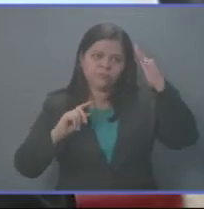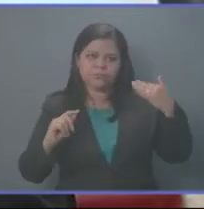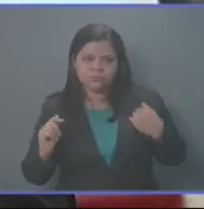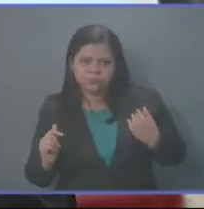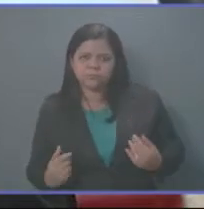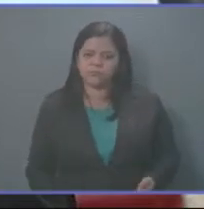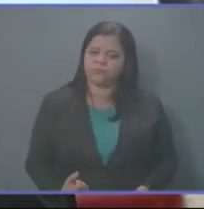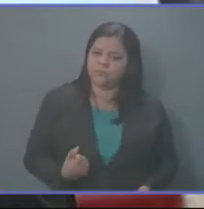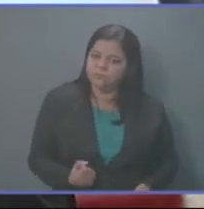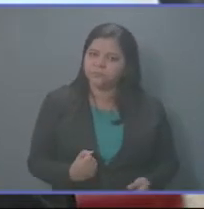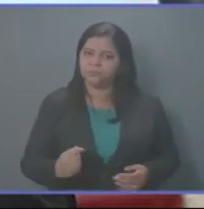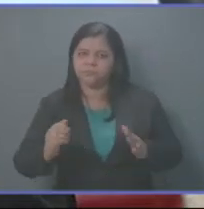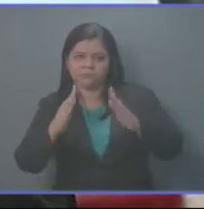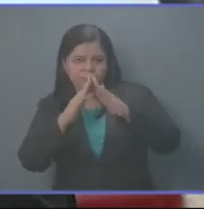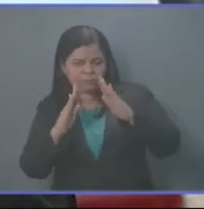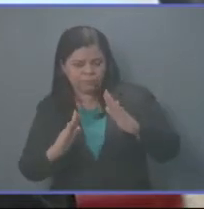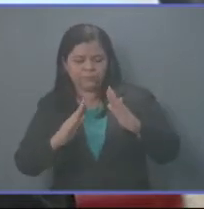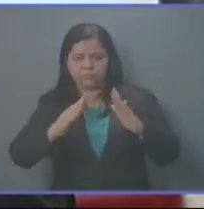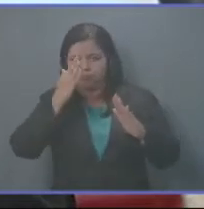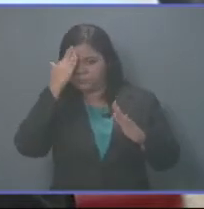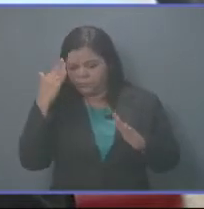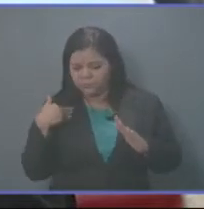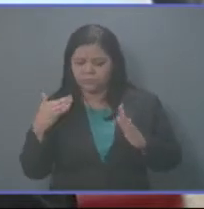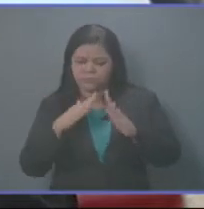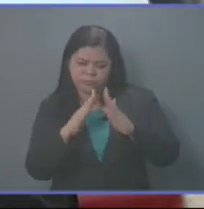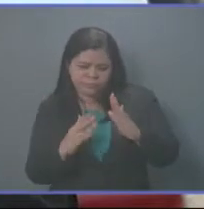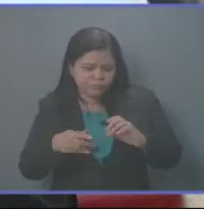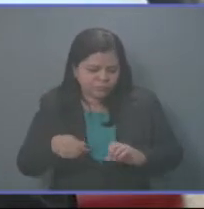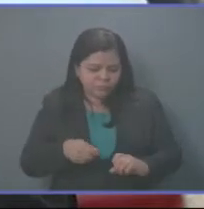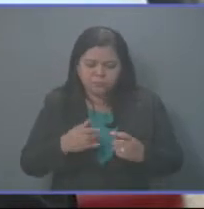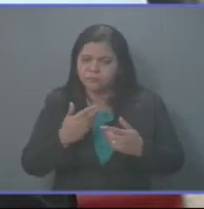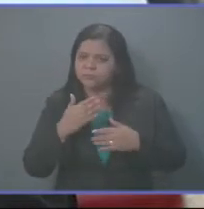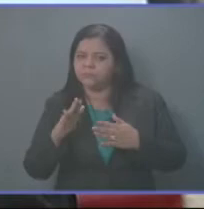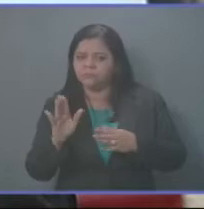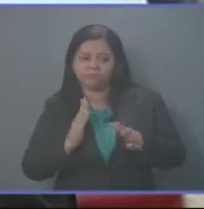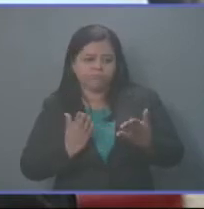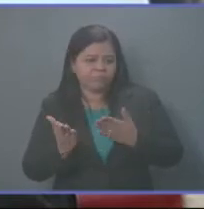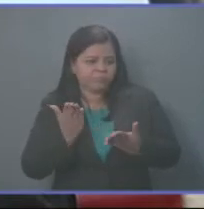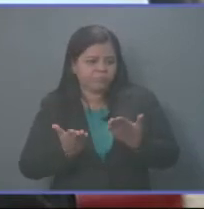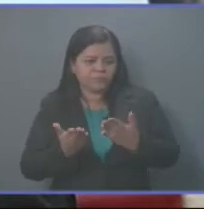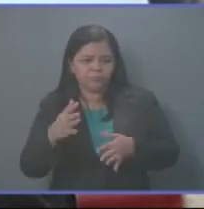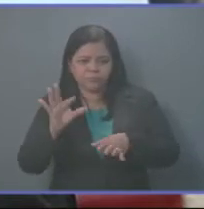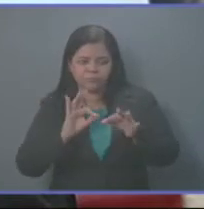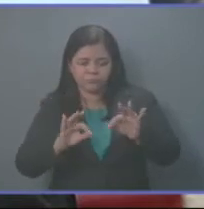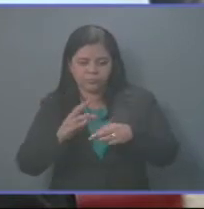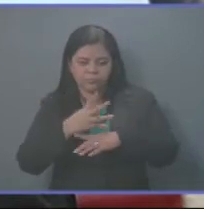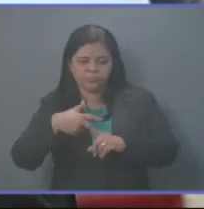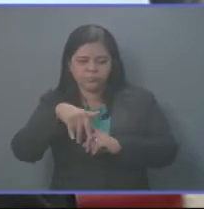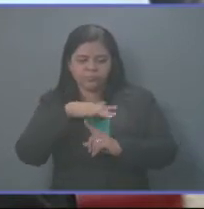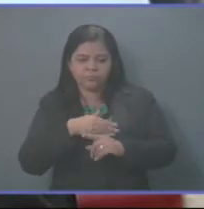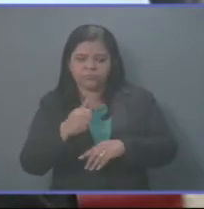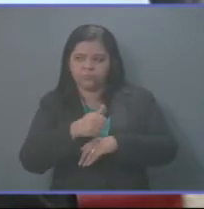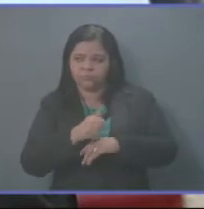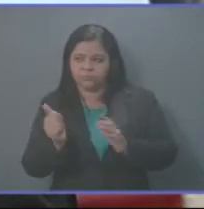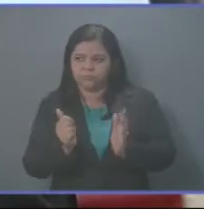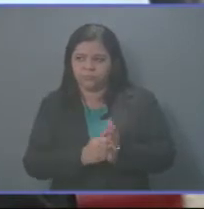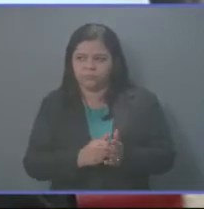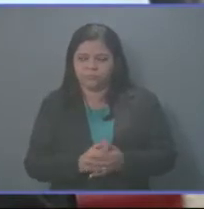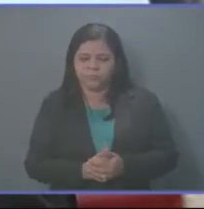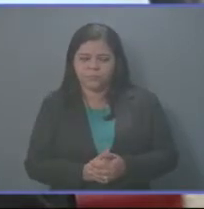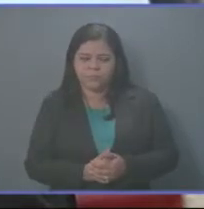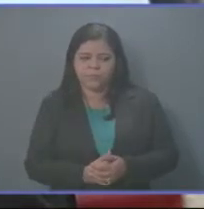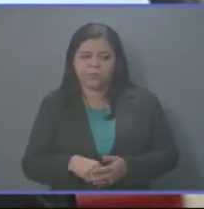estudiantes, amas de casa, que no están de acuerdo con algunas situaciones que en esta asamblea legislativa este